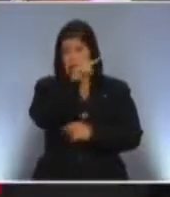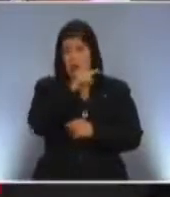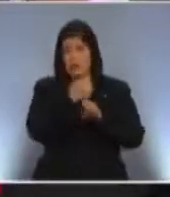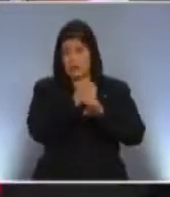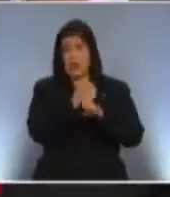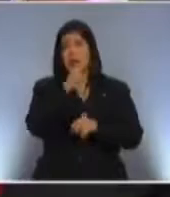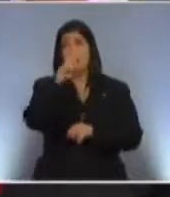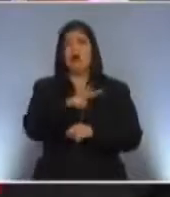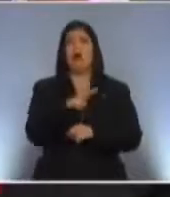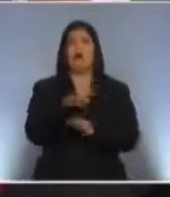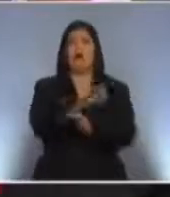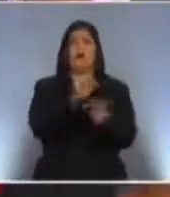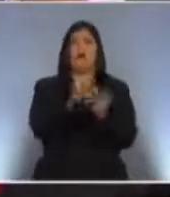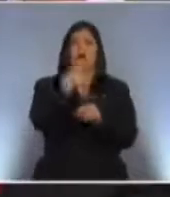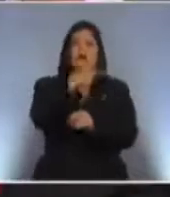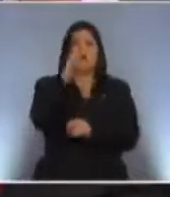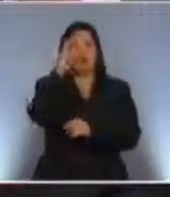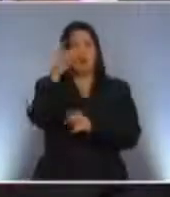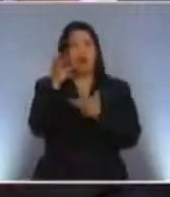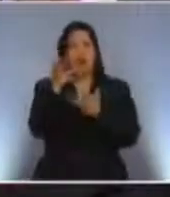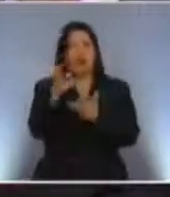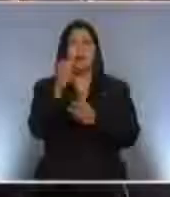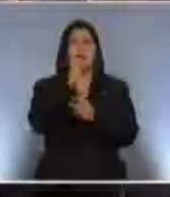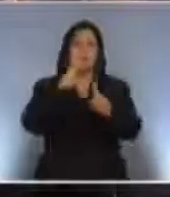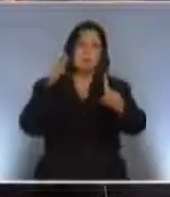sus sueños y metas.